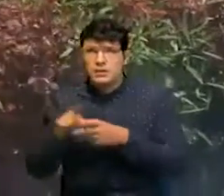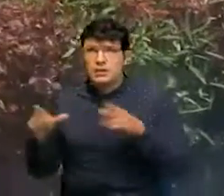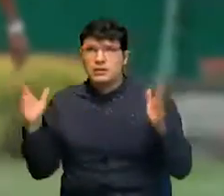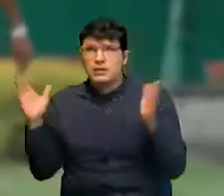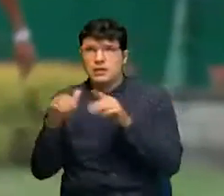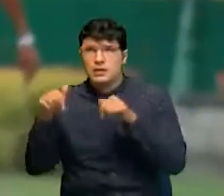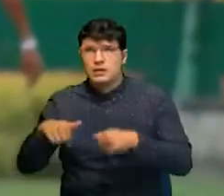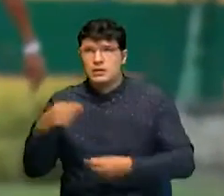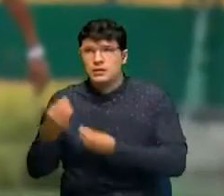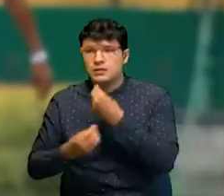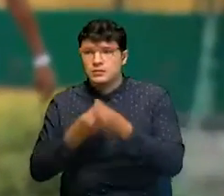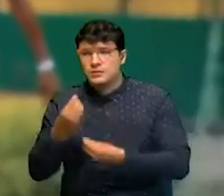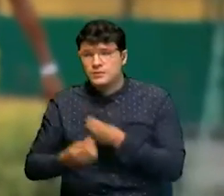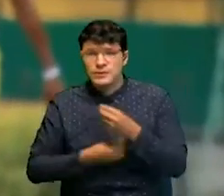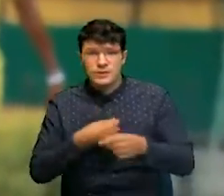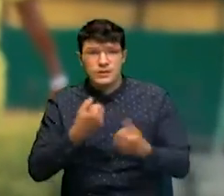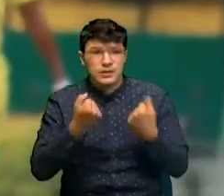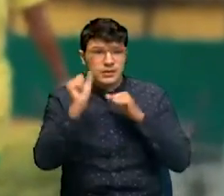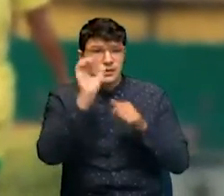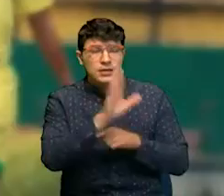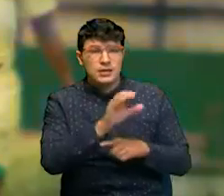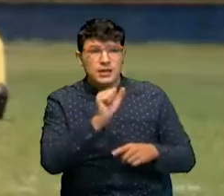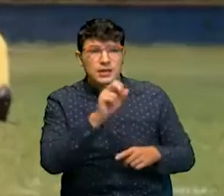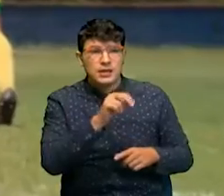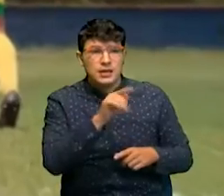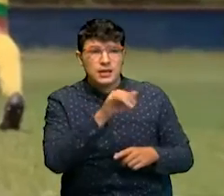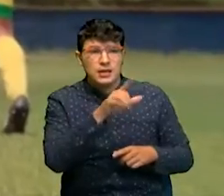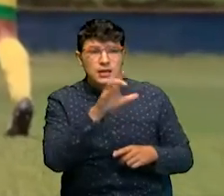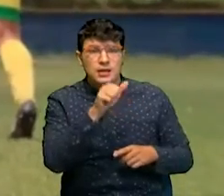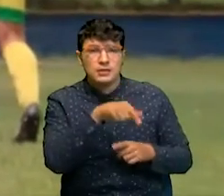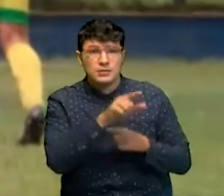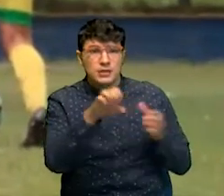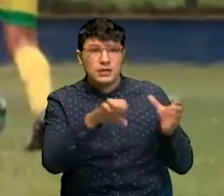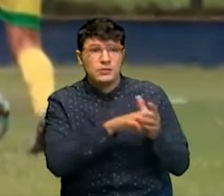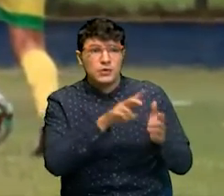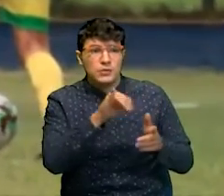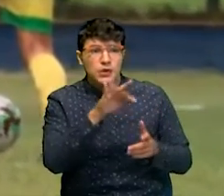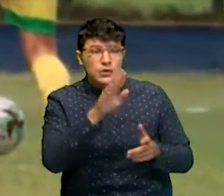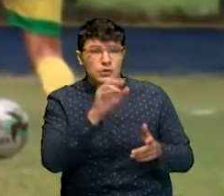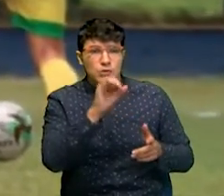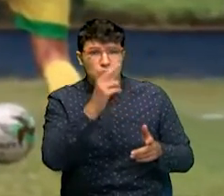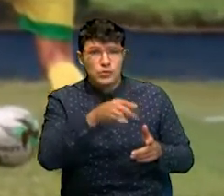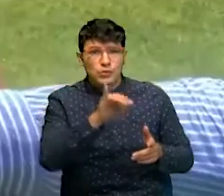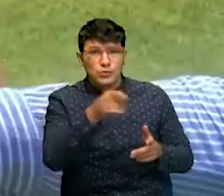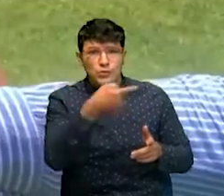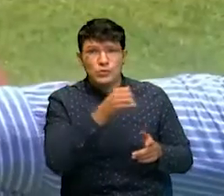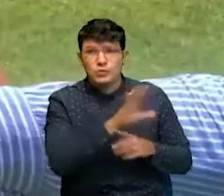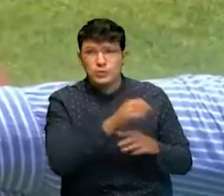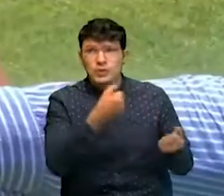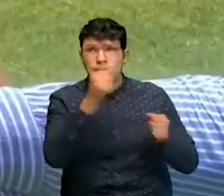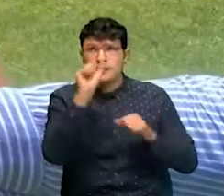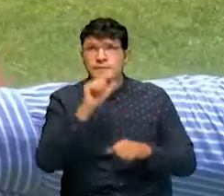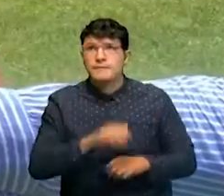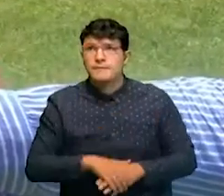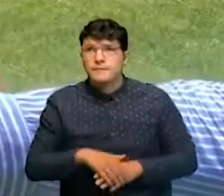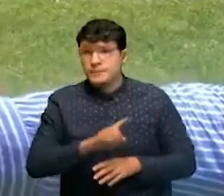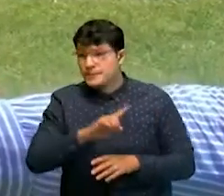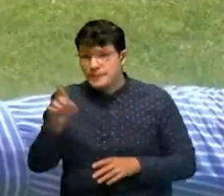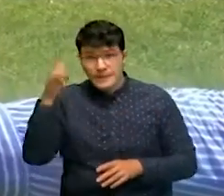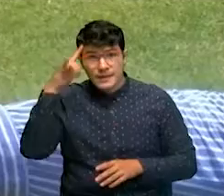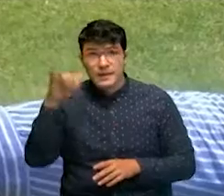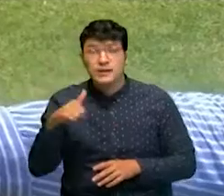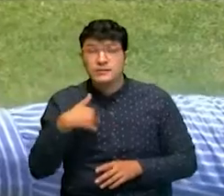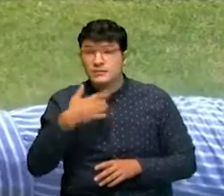que hicimos. Con goles de Angélica Pérez y Andrea Angarita, el equipo del profesor Víctor Hugo González salió victorioso. No creas, estaba con muchas